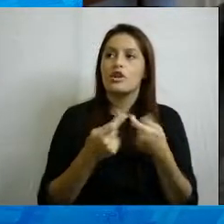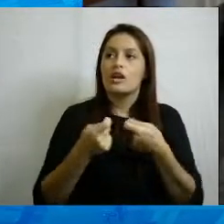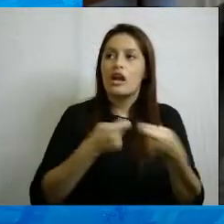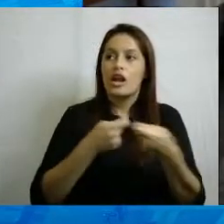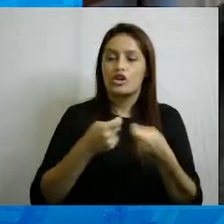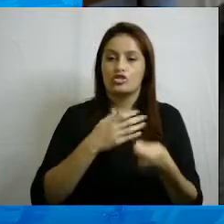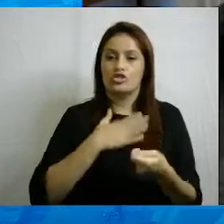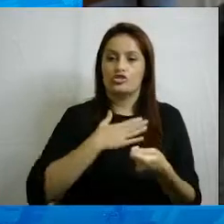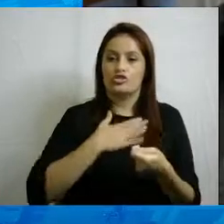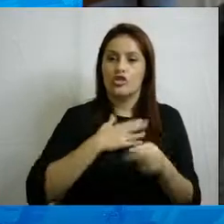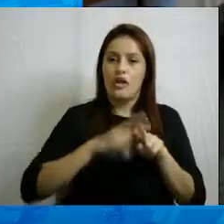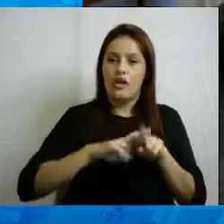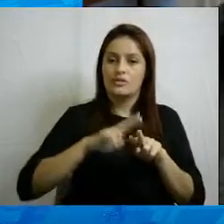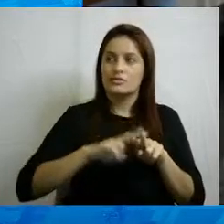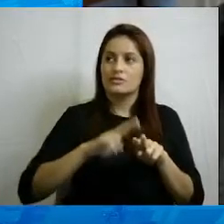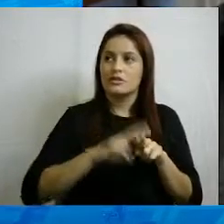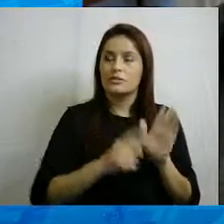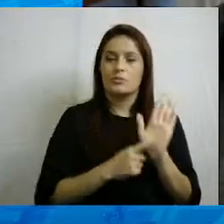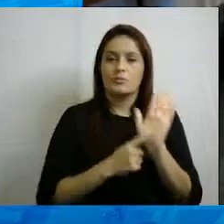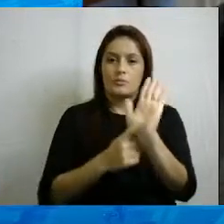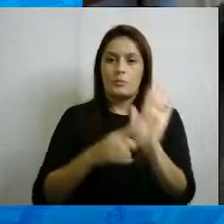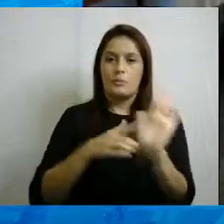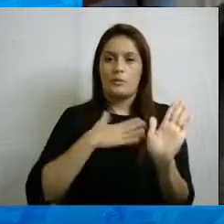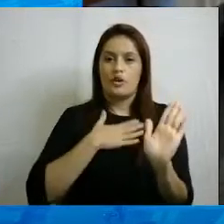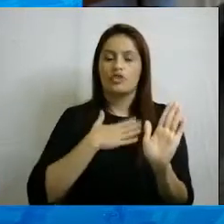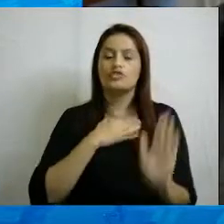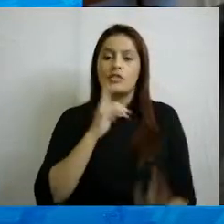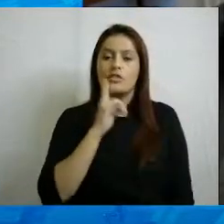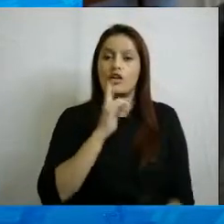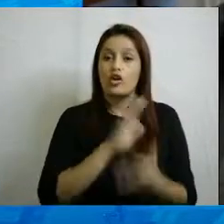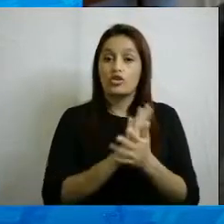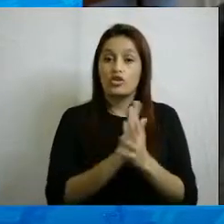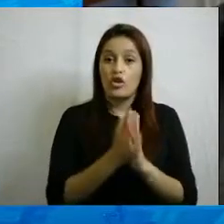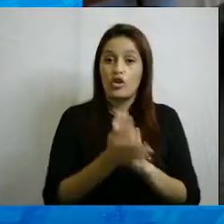mis cualidades para presentar mis productos. Porque yo todo lo que